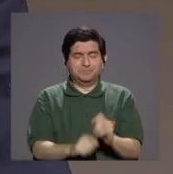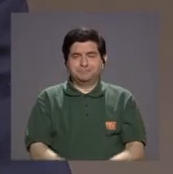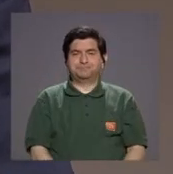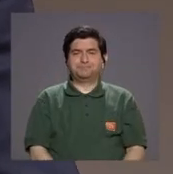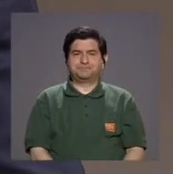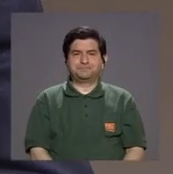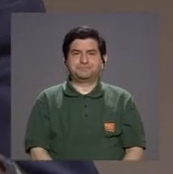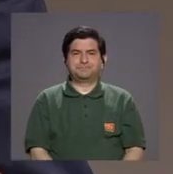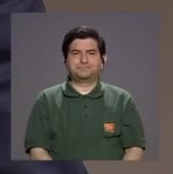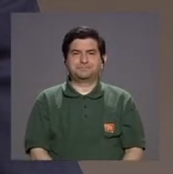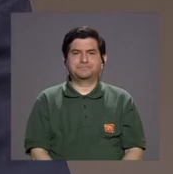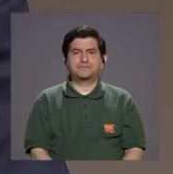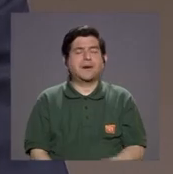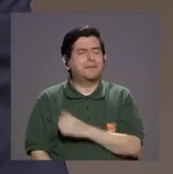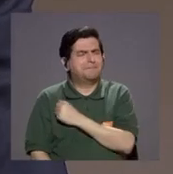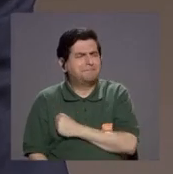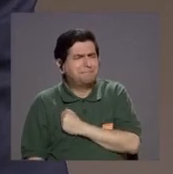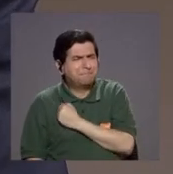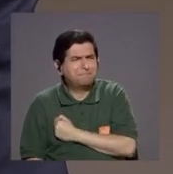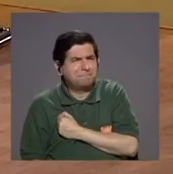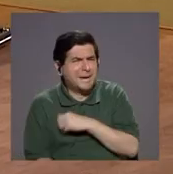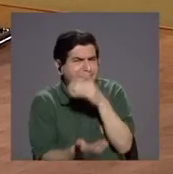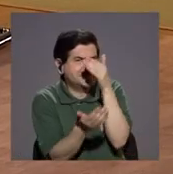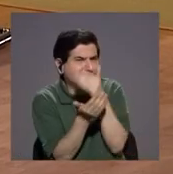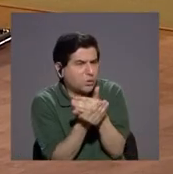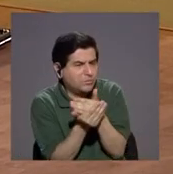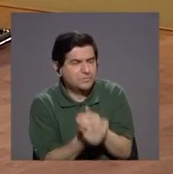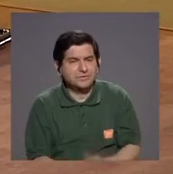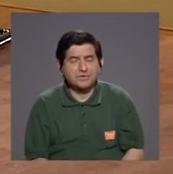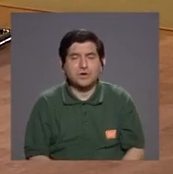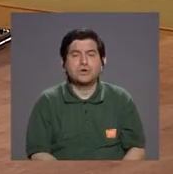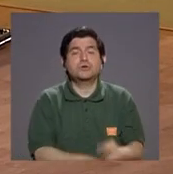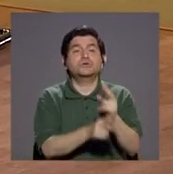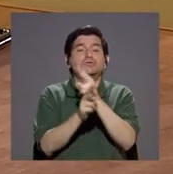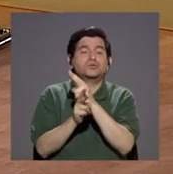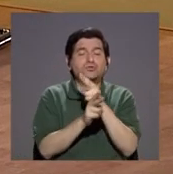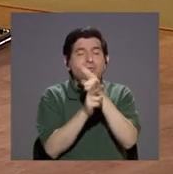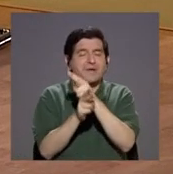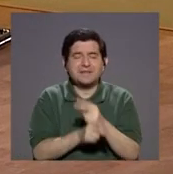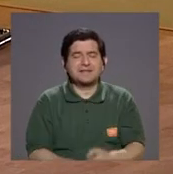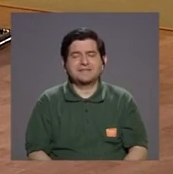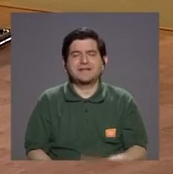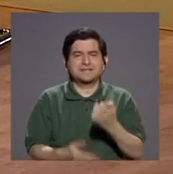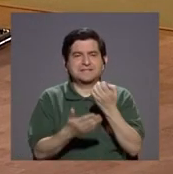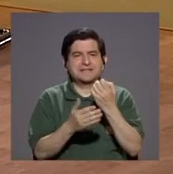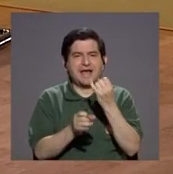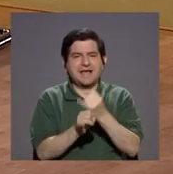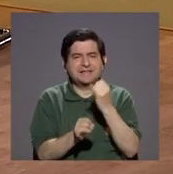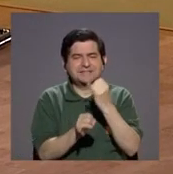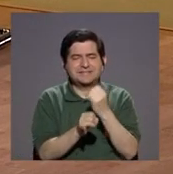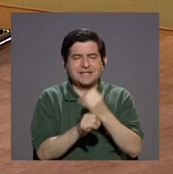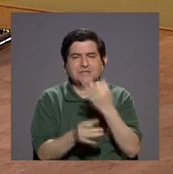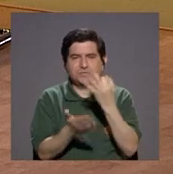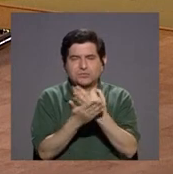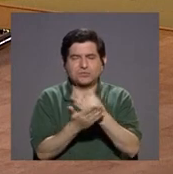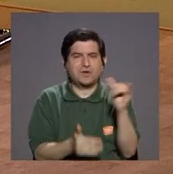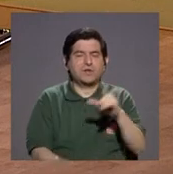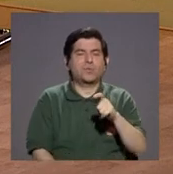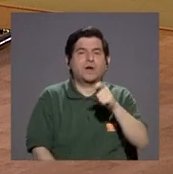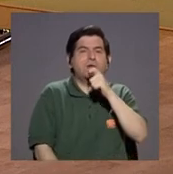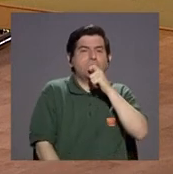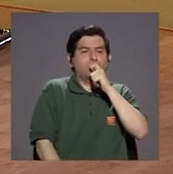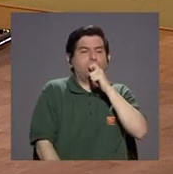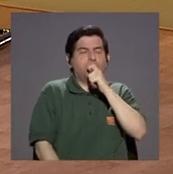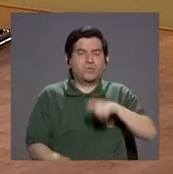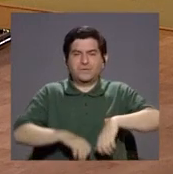tres por cierto y perdón que lo interrumpa su jefe la superintendencia de entidades financieras digamos son los árbitros del